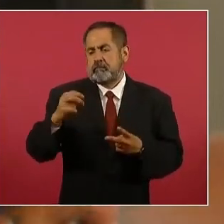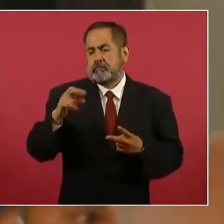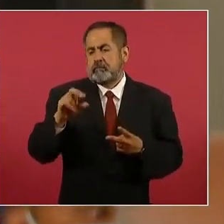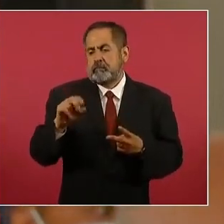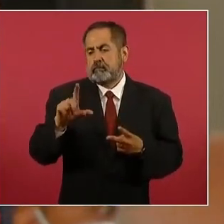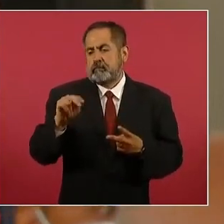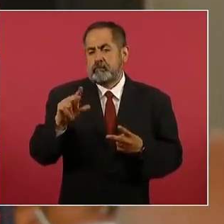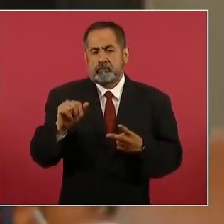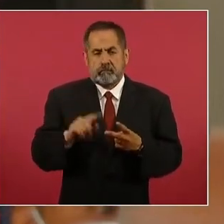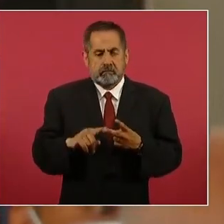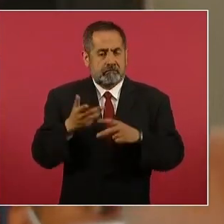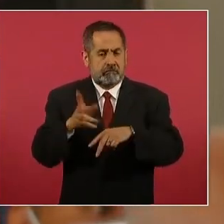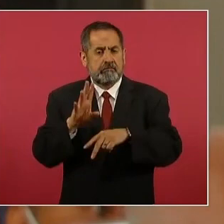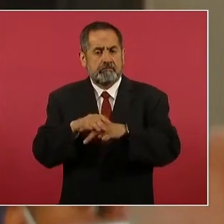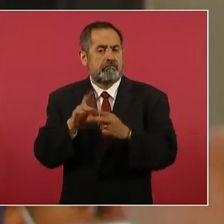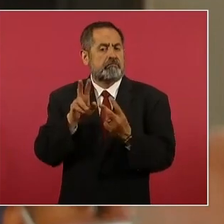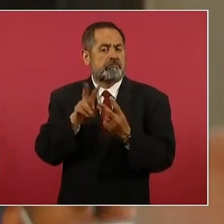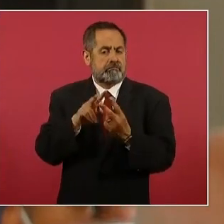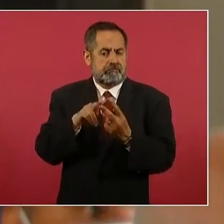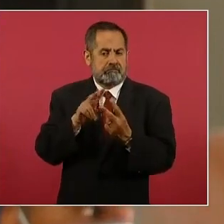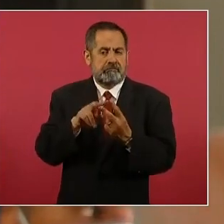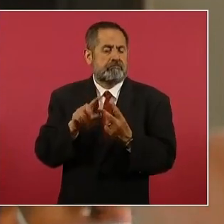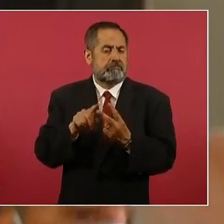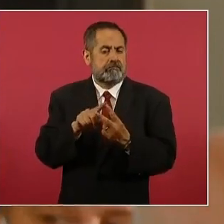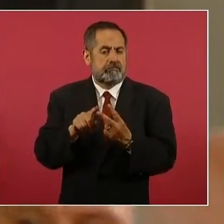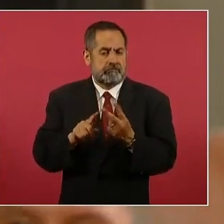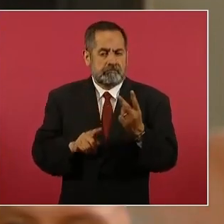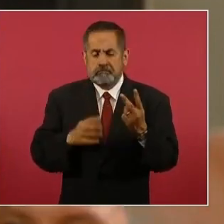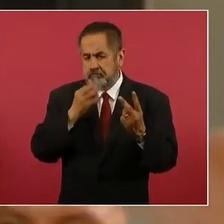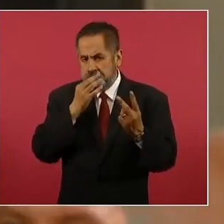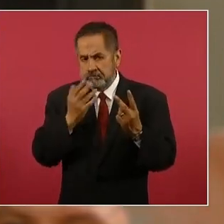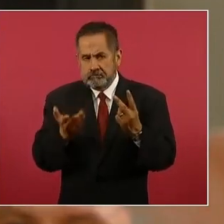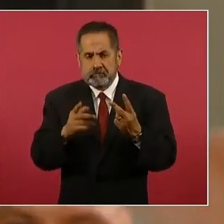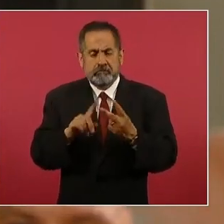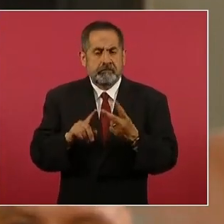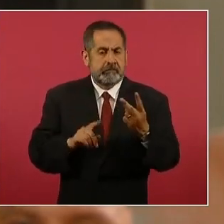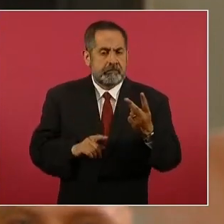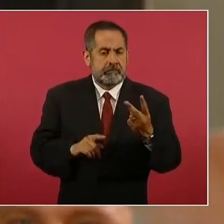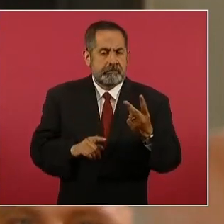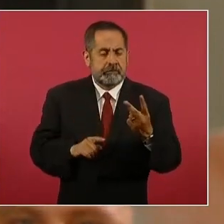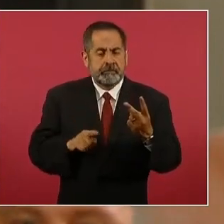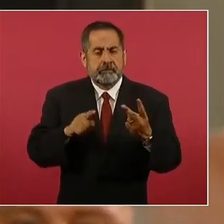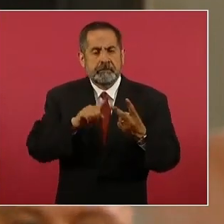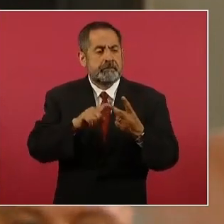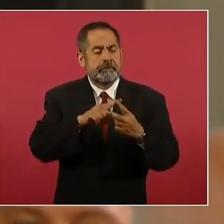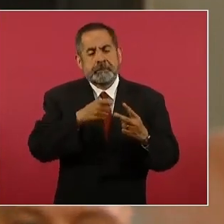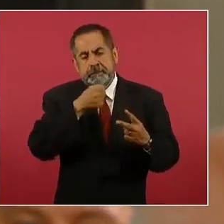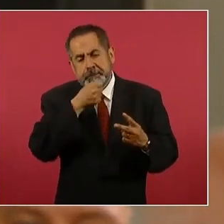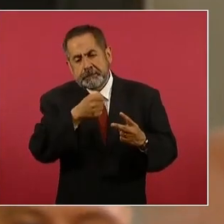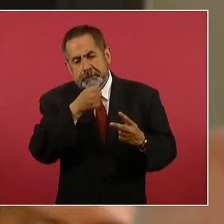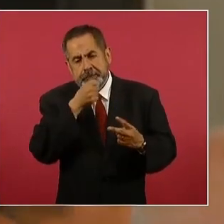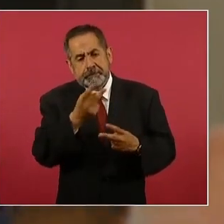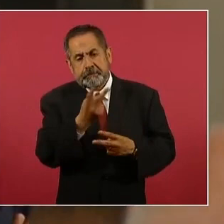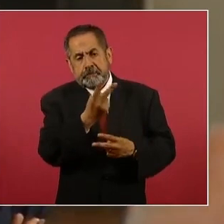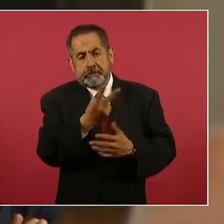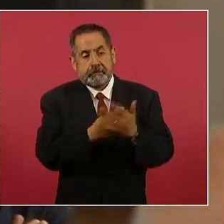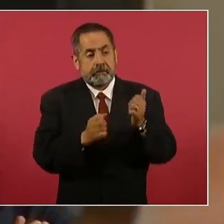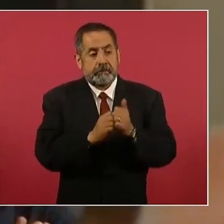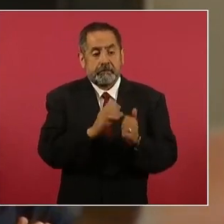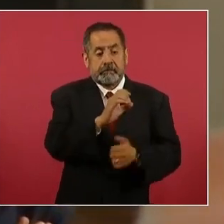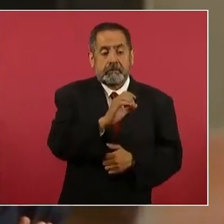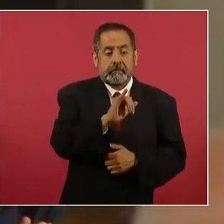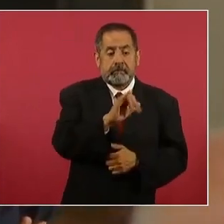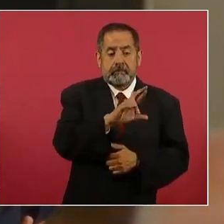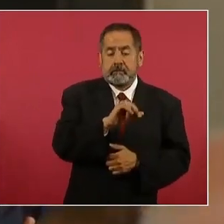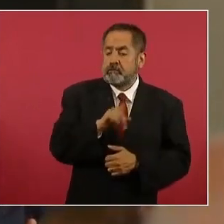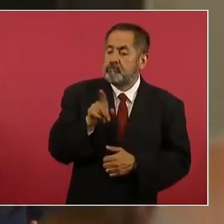Luna. Si me permite, es una pequeña, 1 minuto le digo, de la entrevista en donde 2 ocasiones Ciro